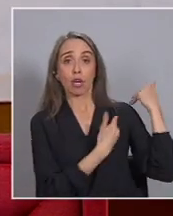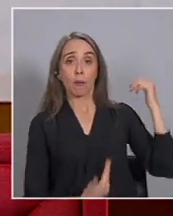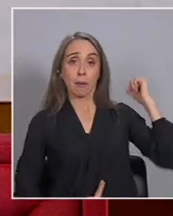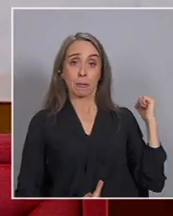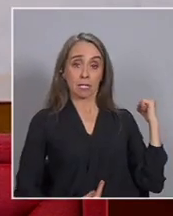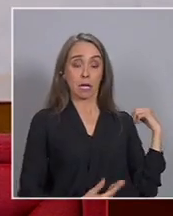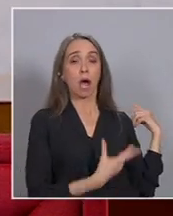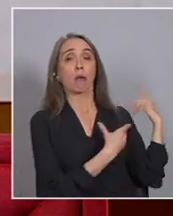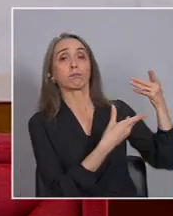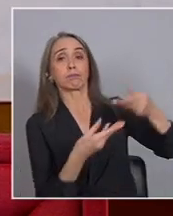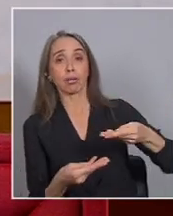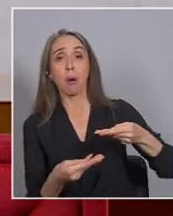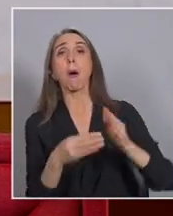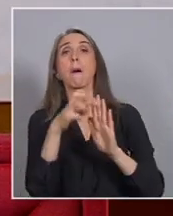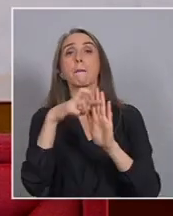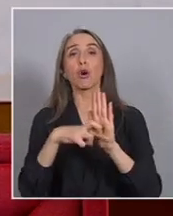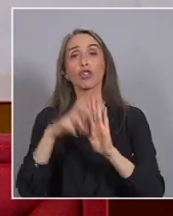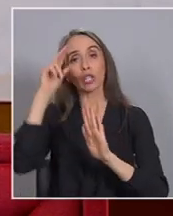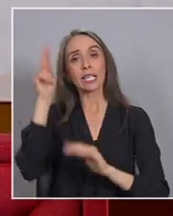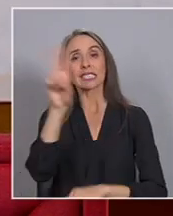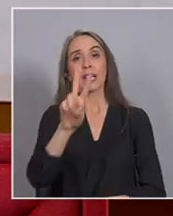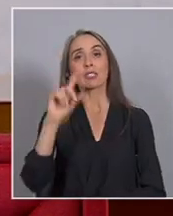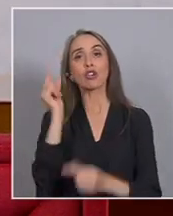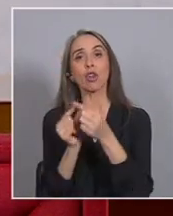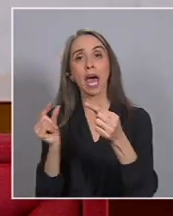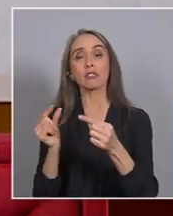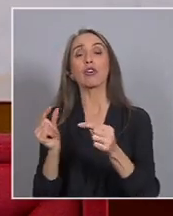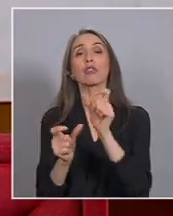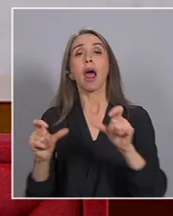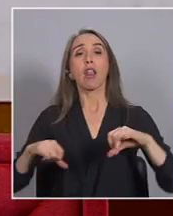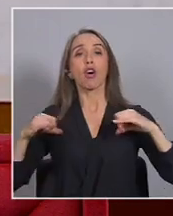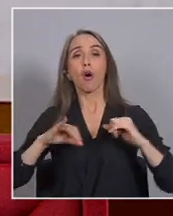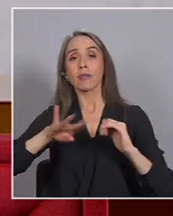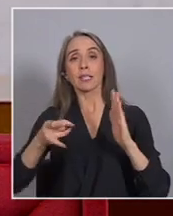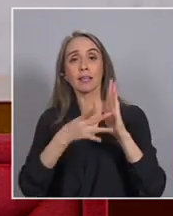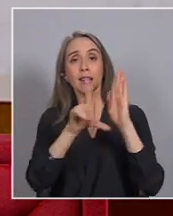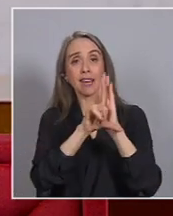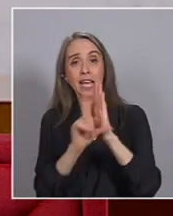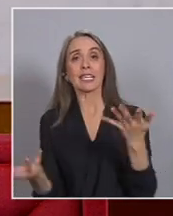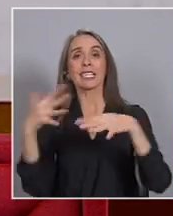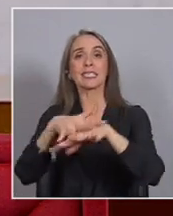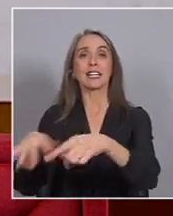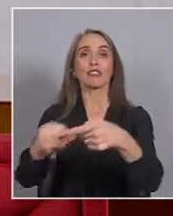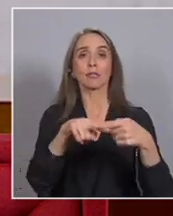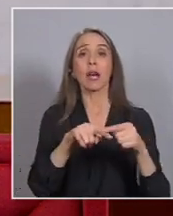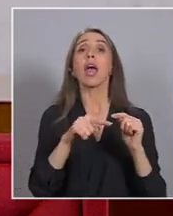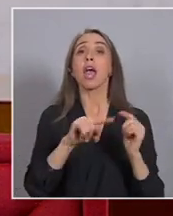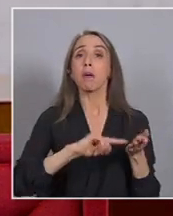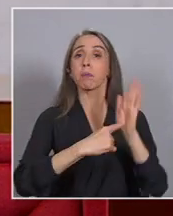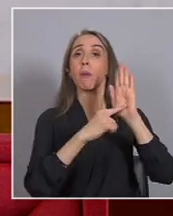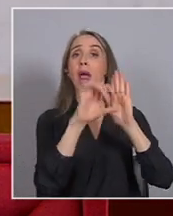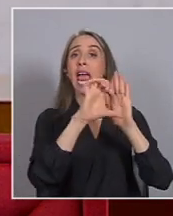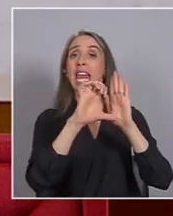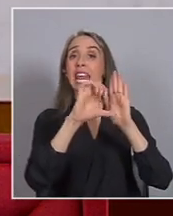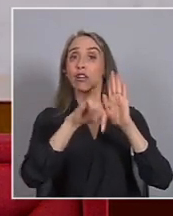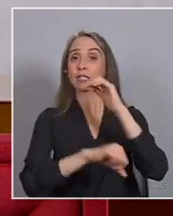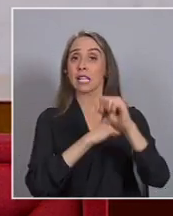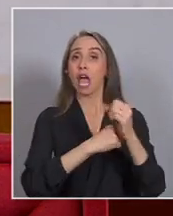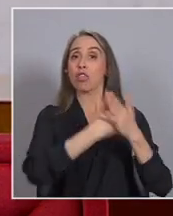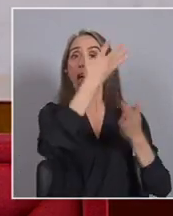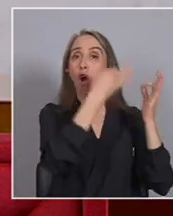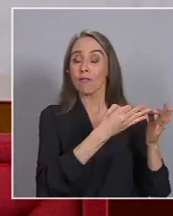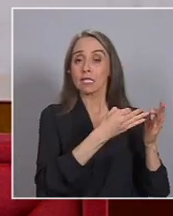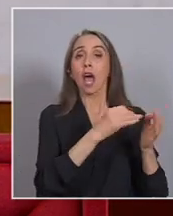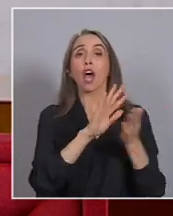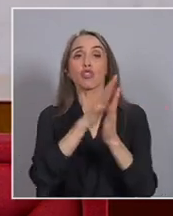anterior, el proyecto que crea el Servicio Nacional de Reinserción Social Juvenil, que es ley desde enero de este año y cuya implementación en todo el